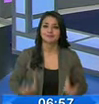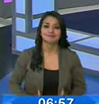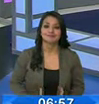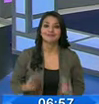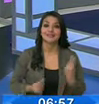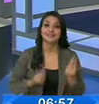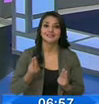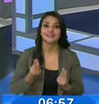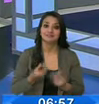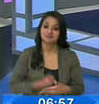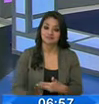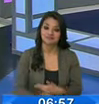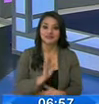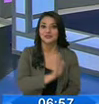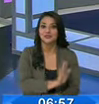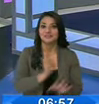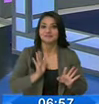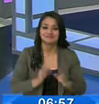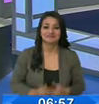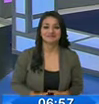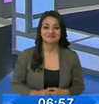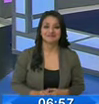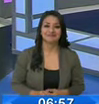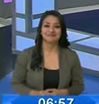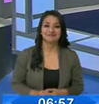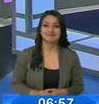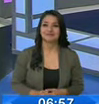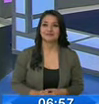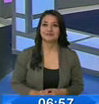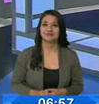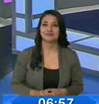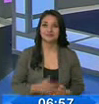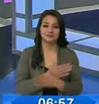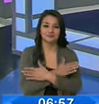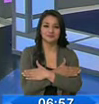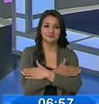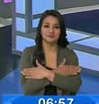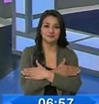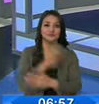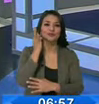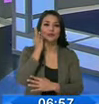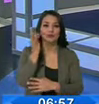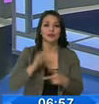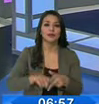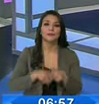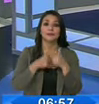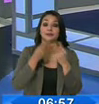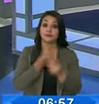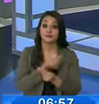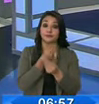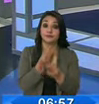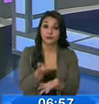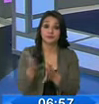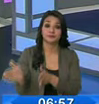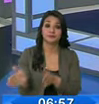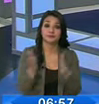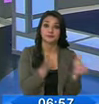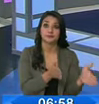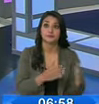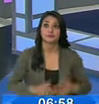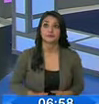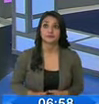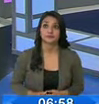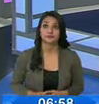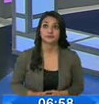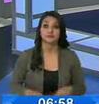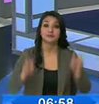¿no? Así de simple. Bueno, y con este saludo a todas las mujeres, vamos a iniciar con información y vamos a hablar de temas un